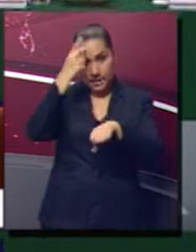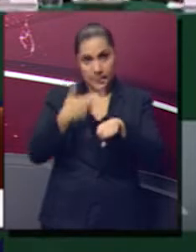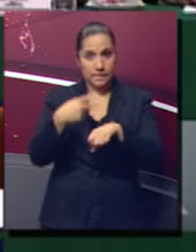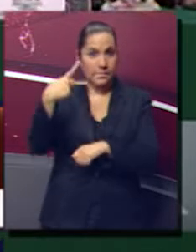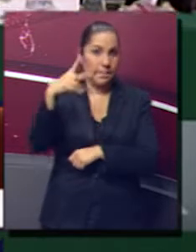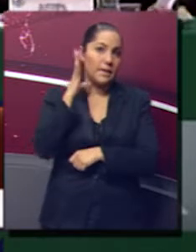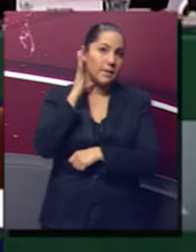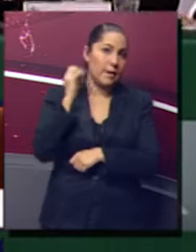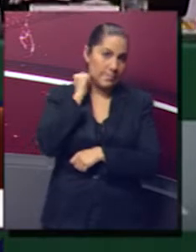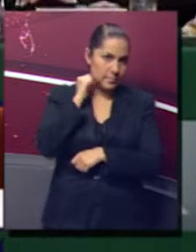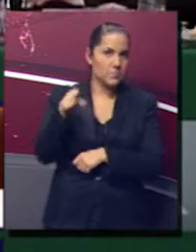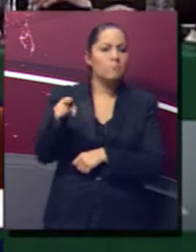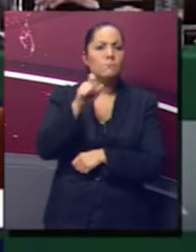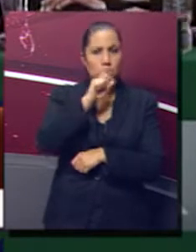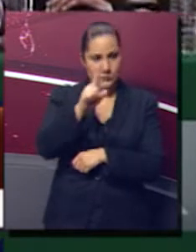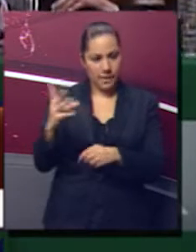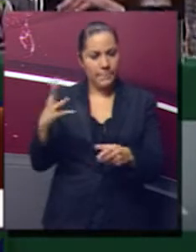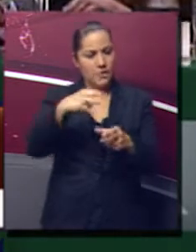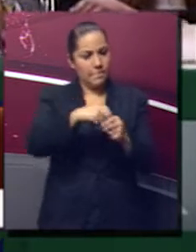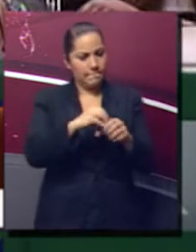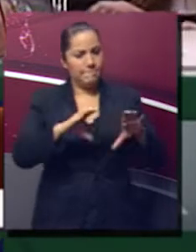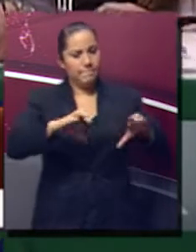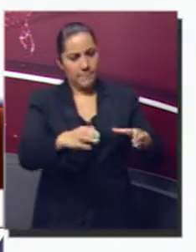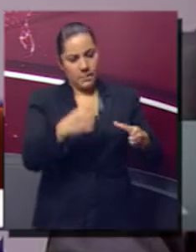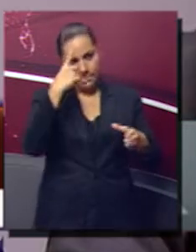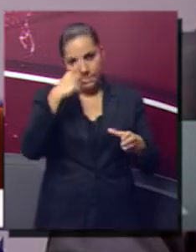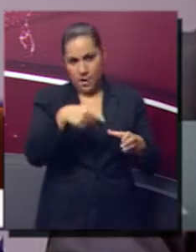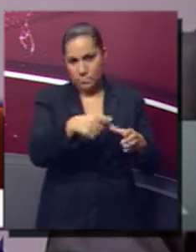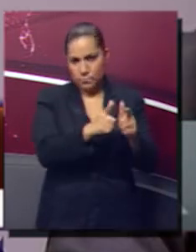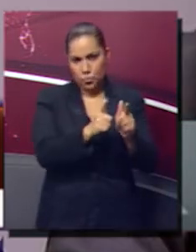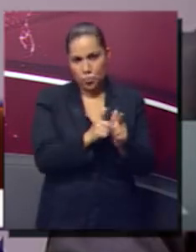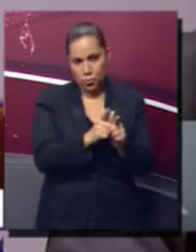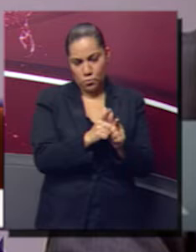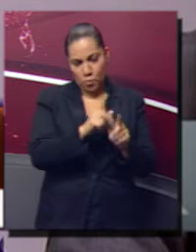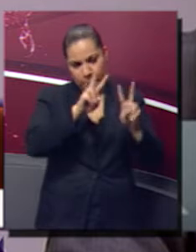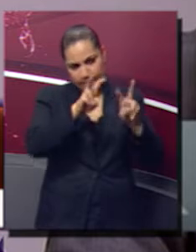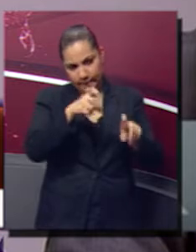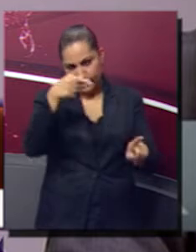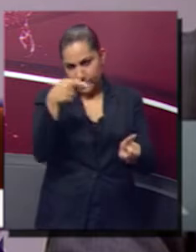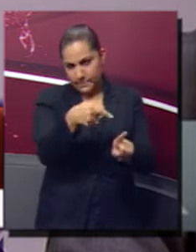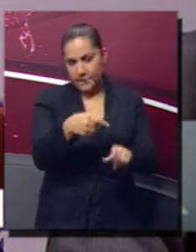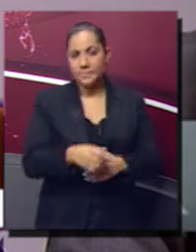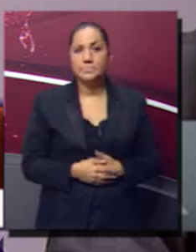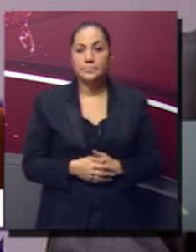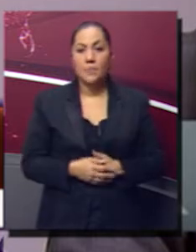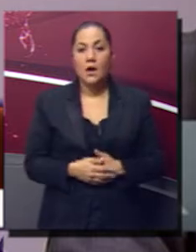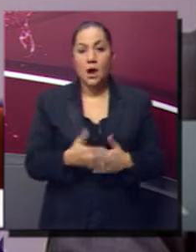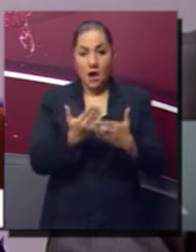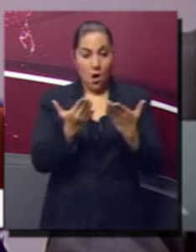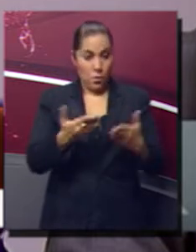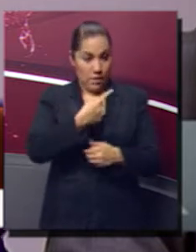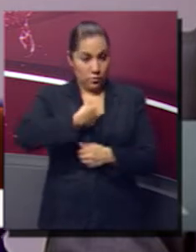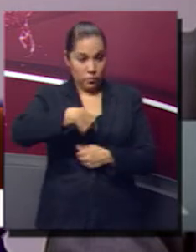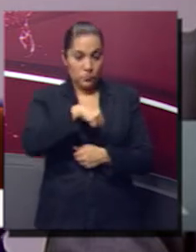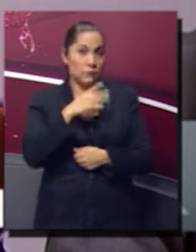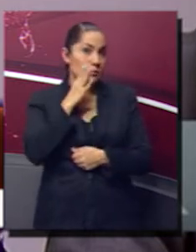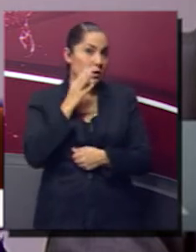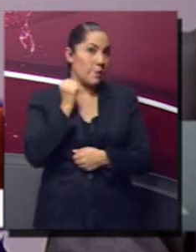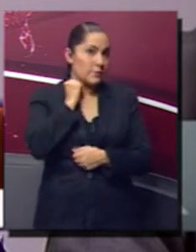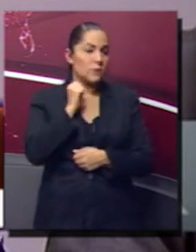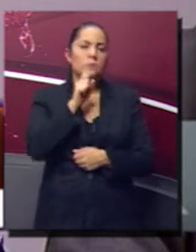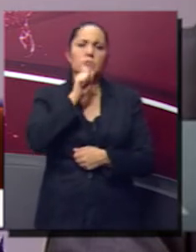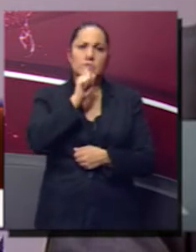la República, que también es parte del Consejo Técnico. Desde el Senado de la República acompañaremos a